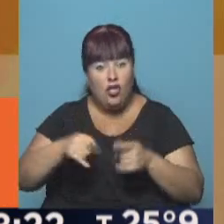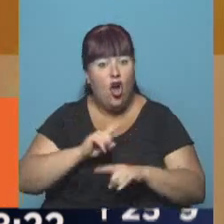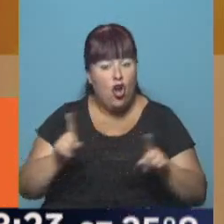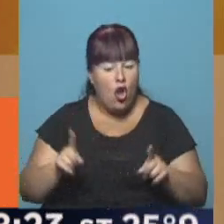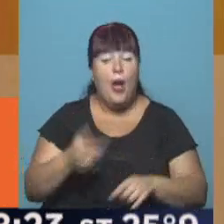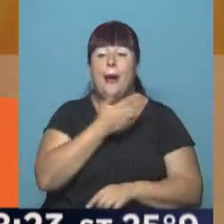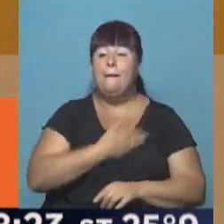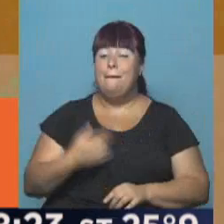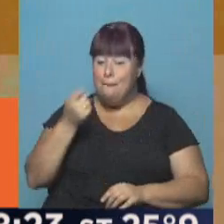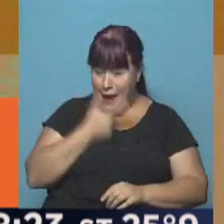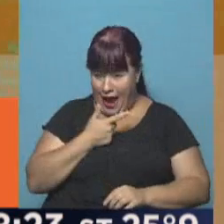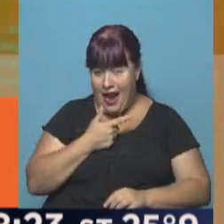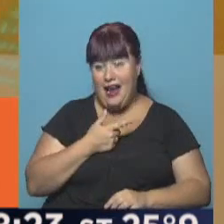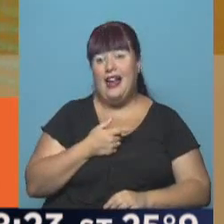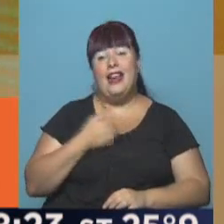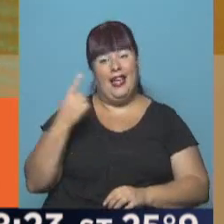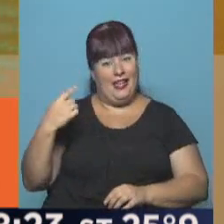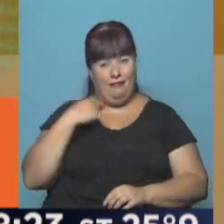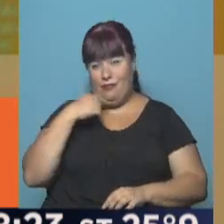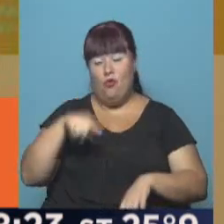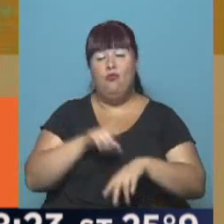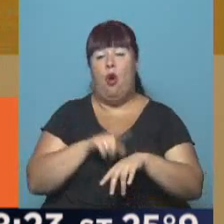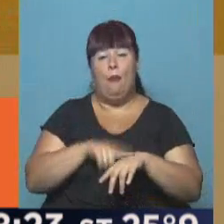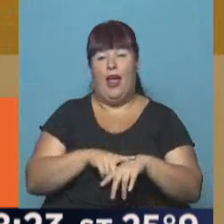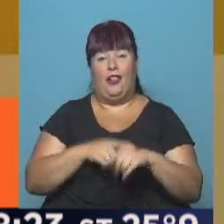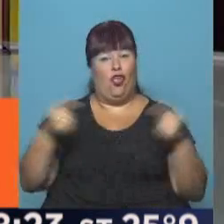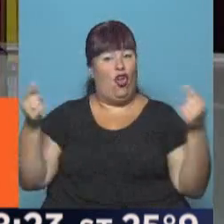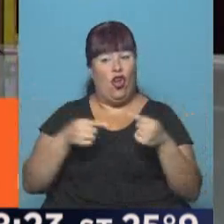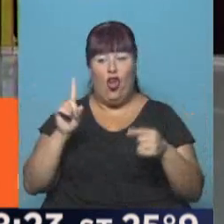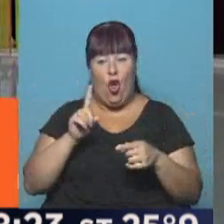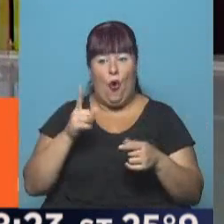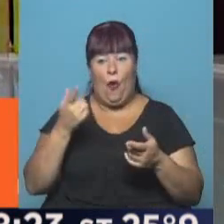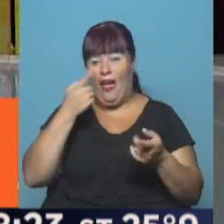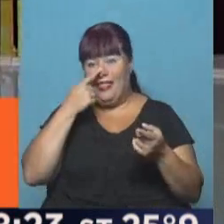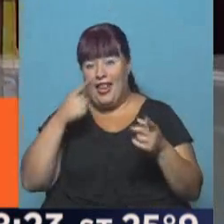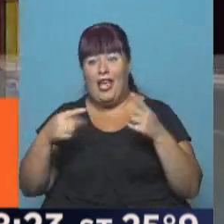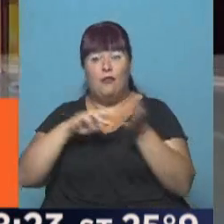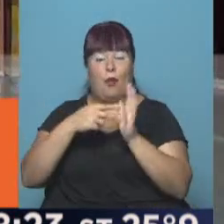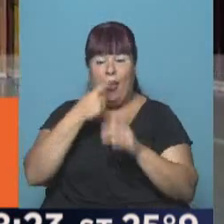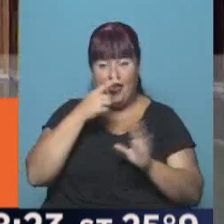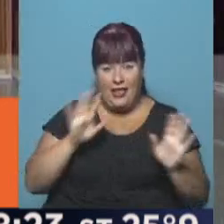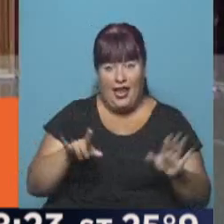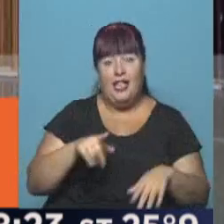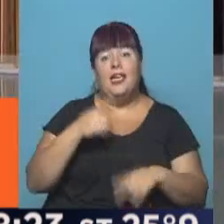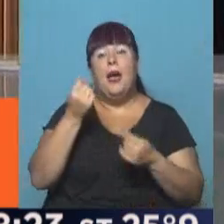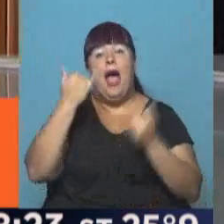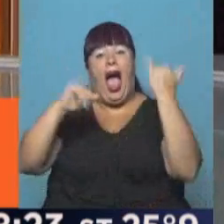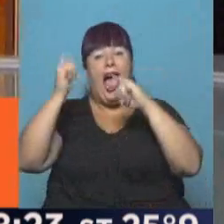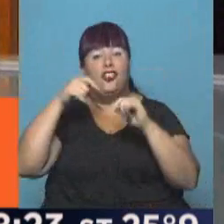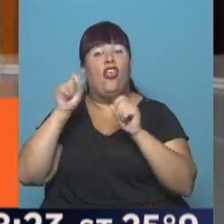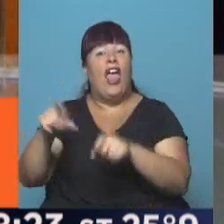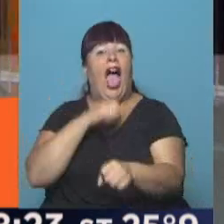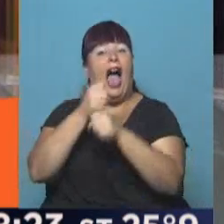el presidente Macri claramente entró en un proceso de incompatibilidad de intereses, conflicto de intereses, son acciones que fueron de él